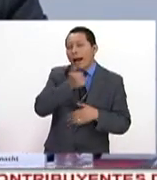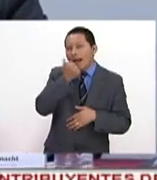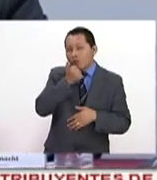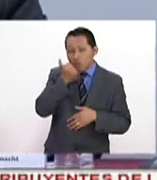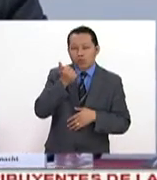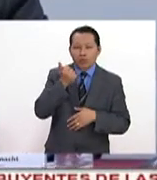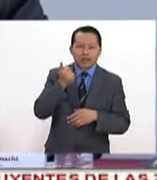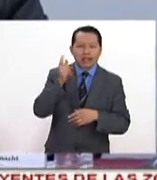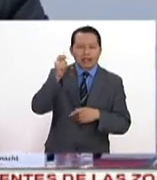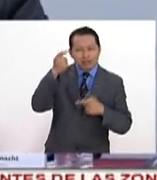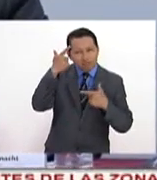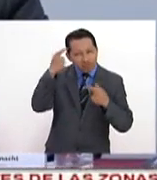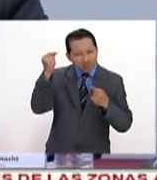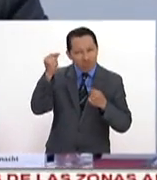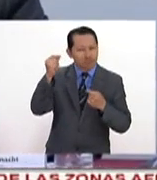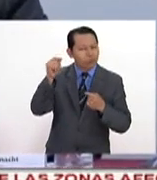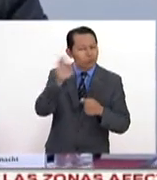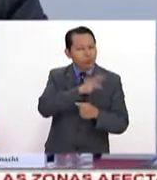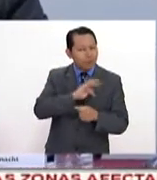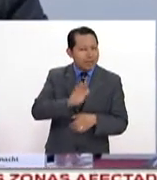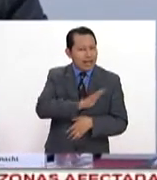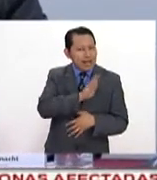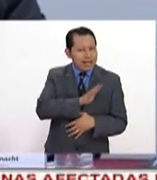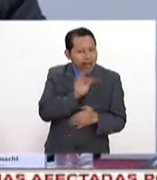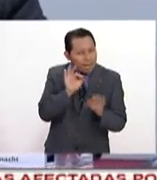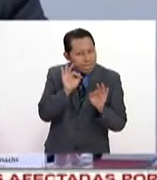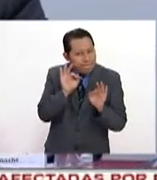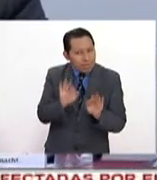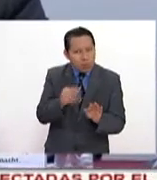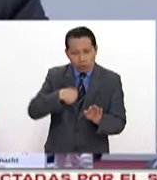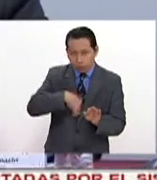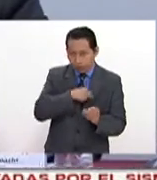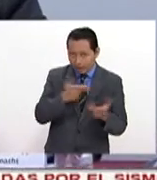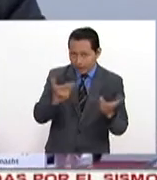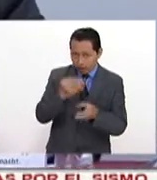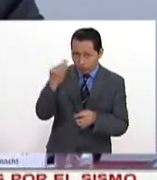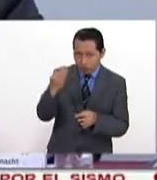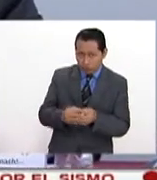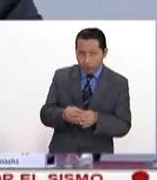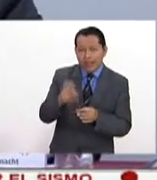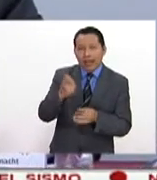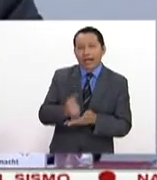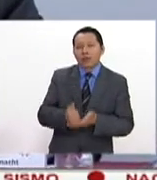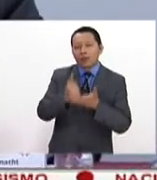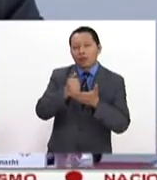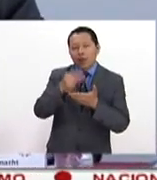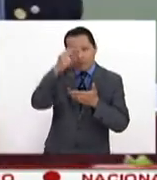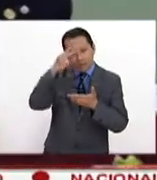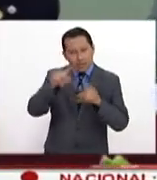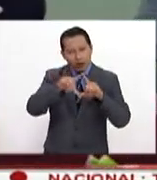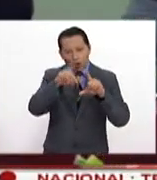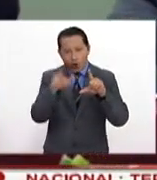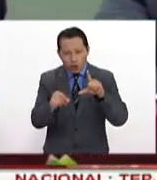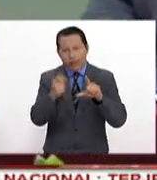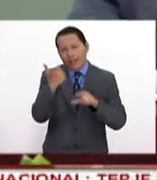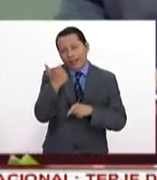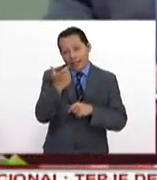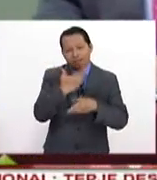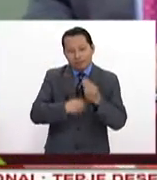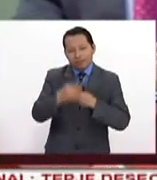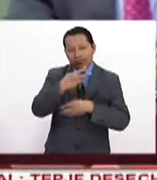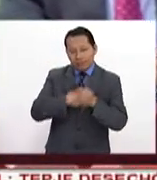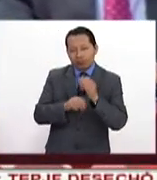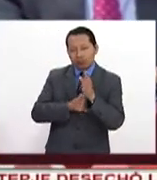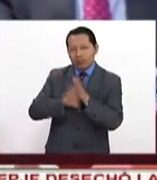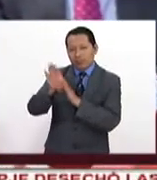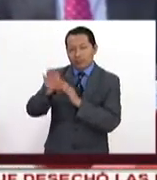calidad que llevamos a cabo contribuyen sin duda al desarrollo económico de México. La Secretaría de Turismo